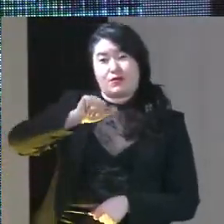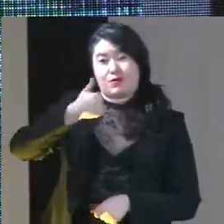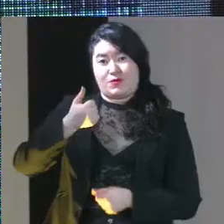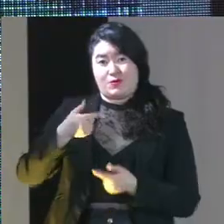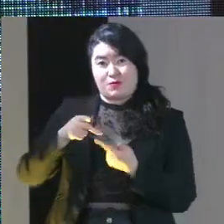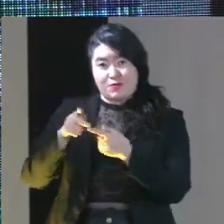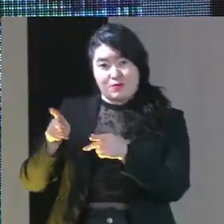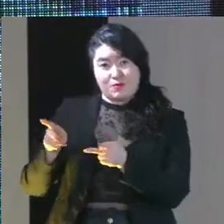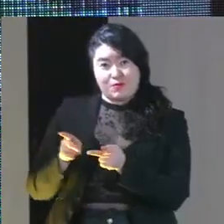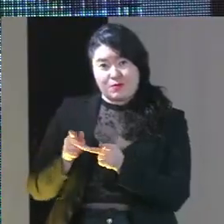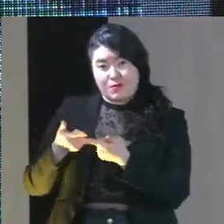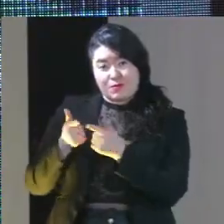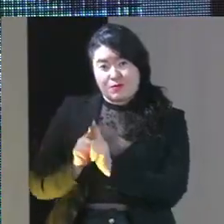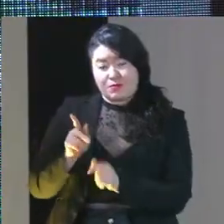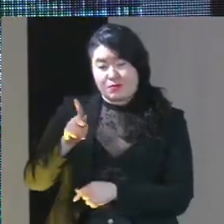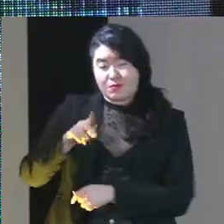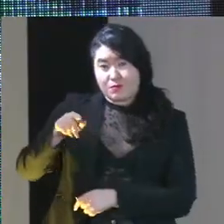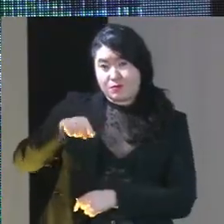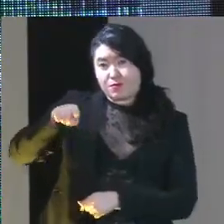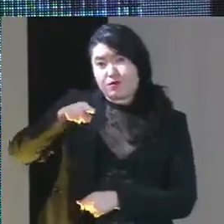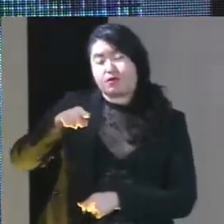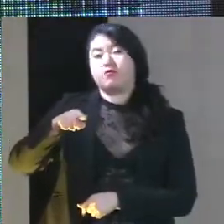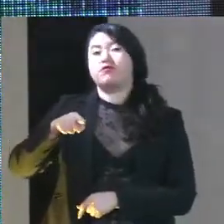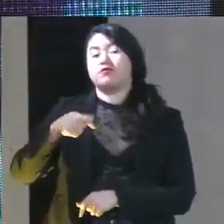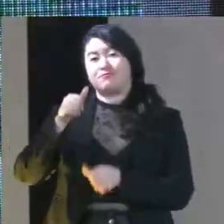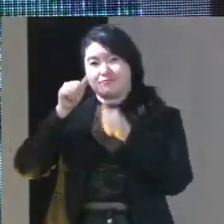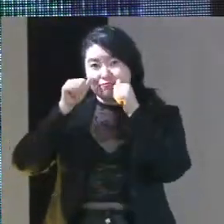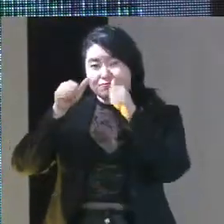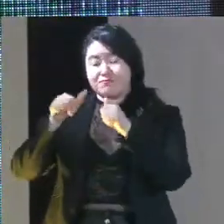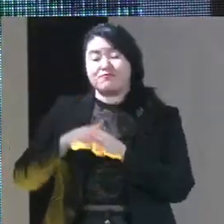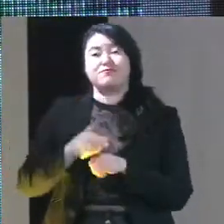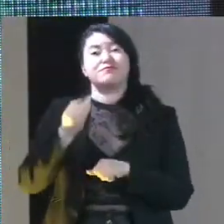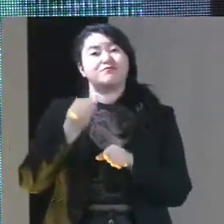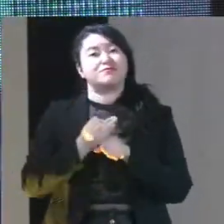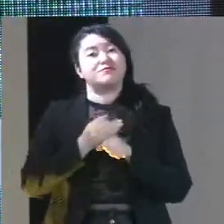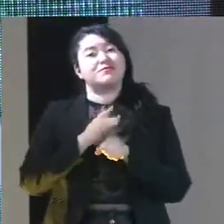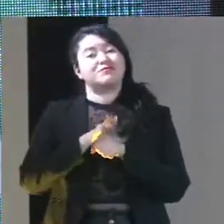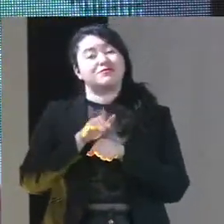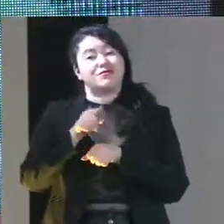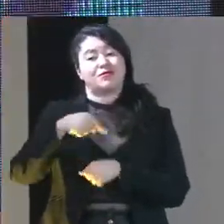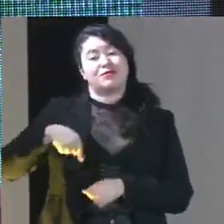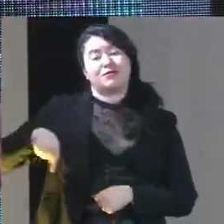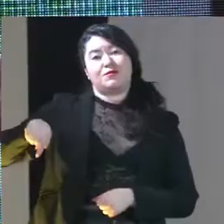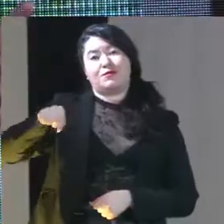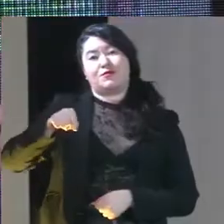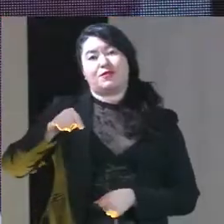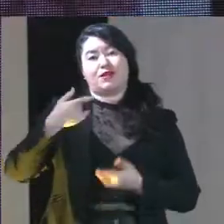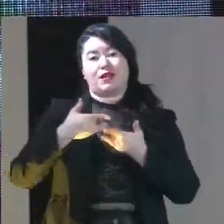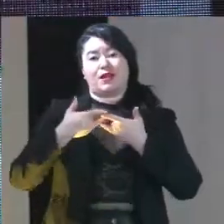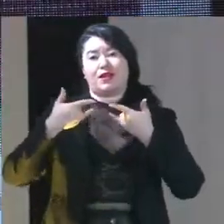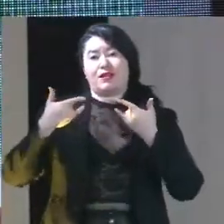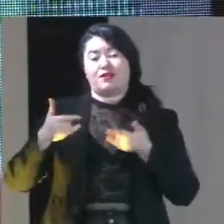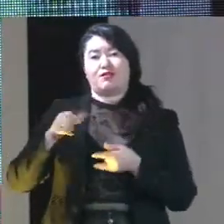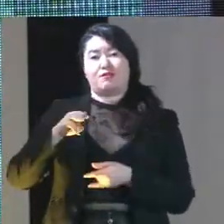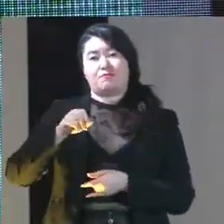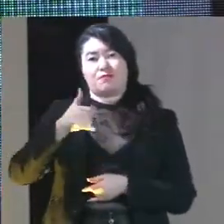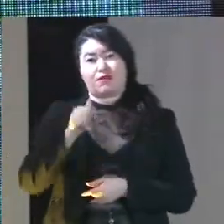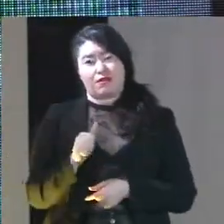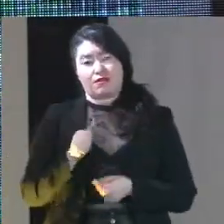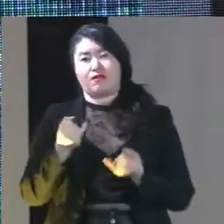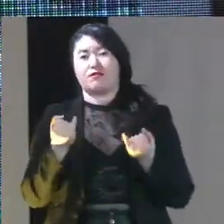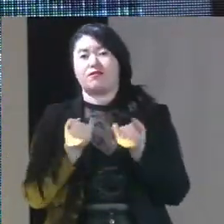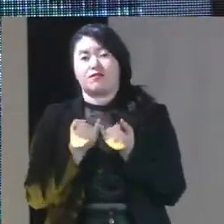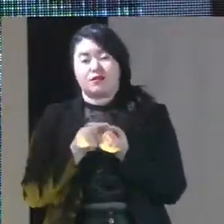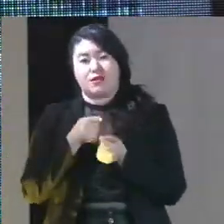hoy que reconocemos la importancia decisiva de las orillas, la historia del genocidio y la resistencia maya y áridoamericana debe